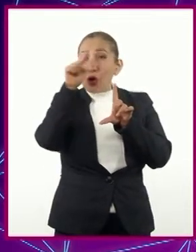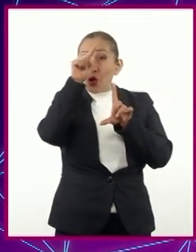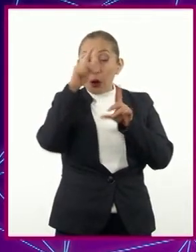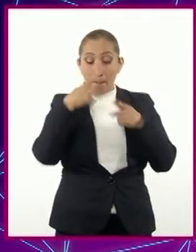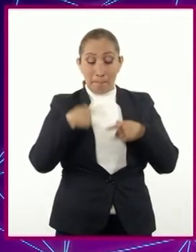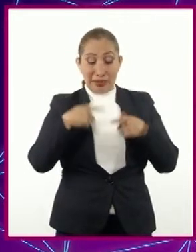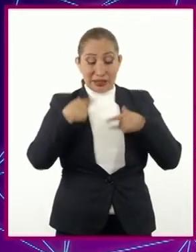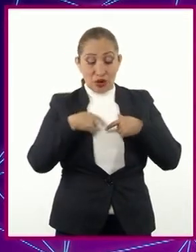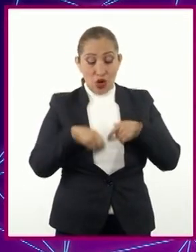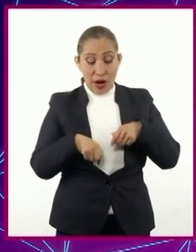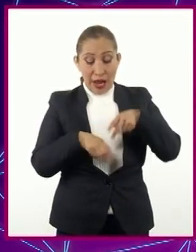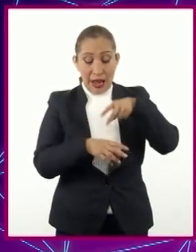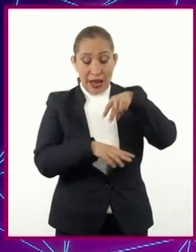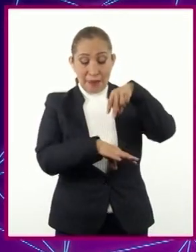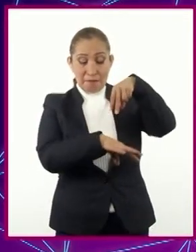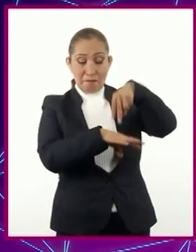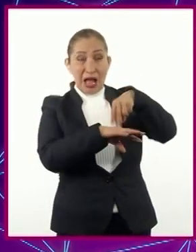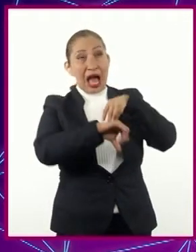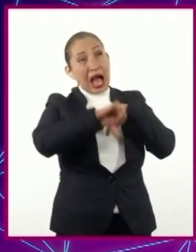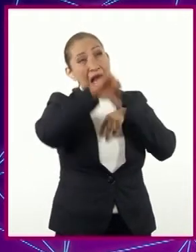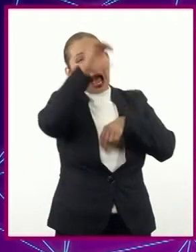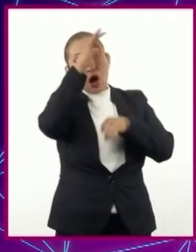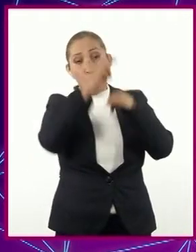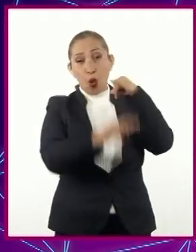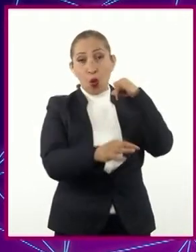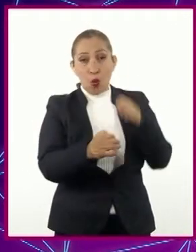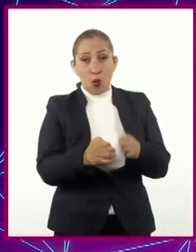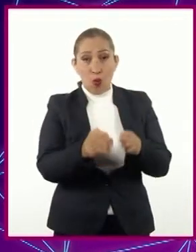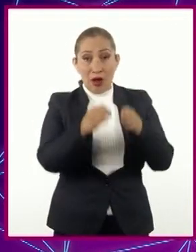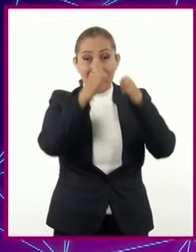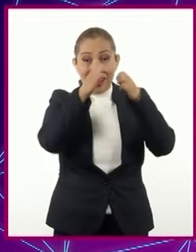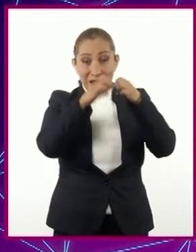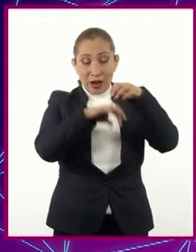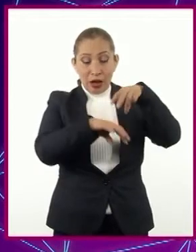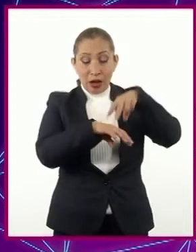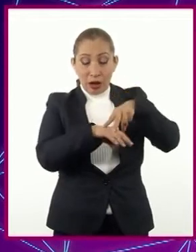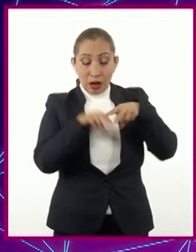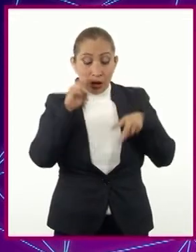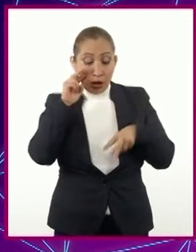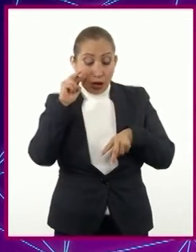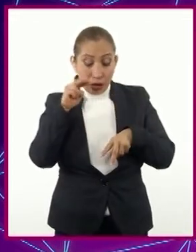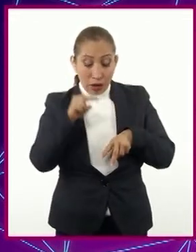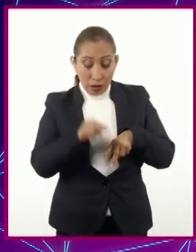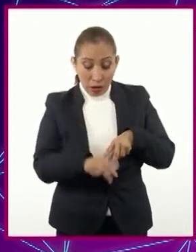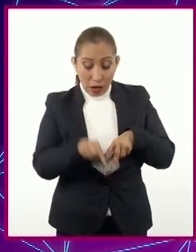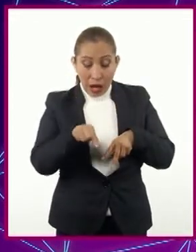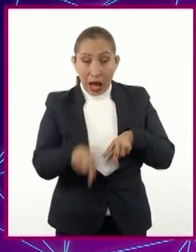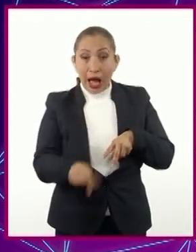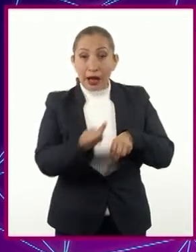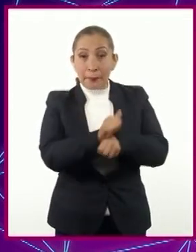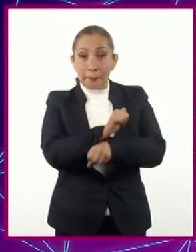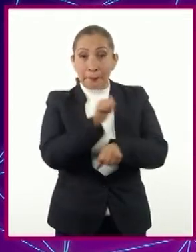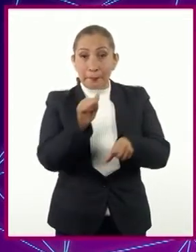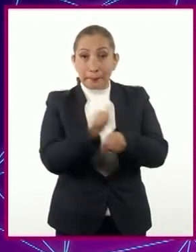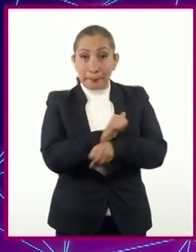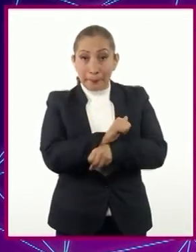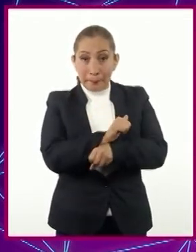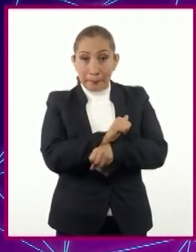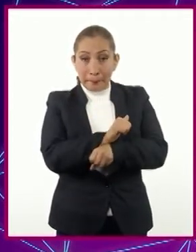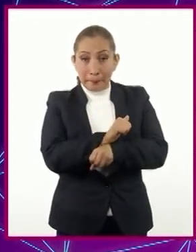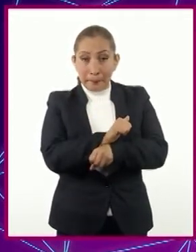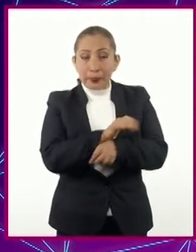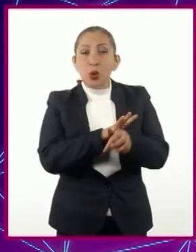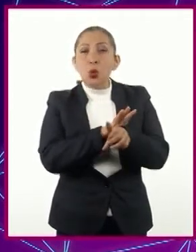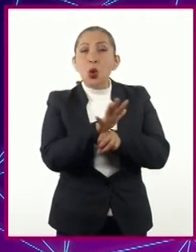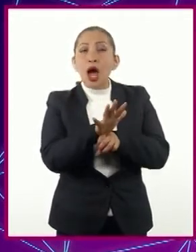la persona está en lo más alto del edificio y está observando hacia abajo donde está estacionado el auto. ¿Cuál es